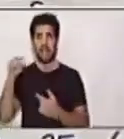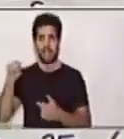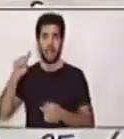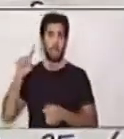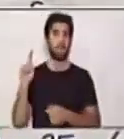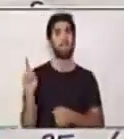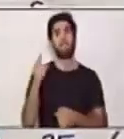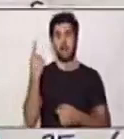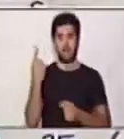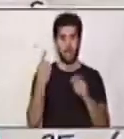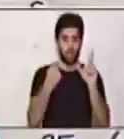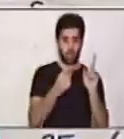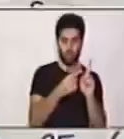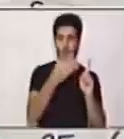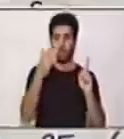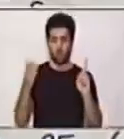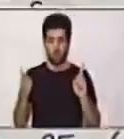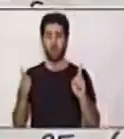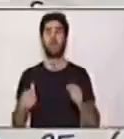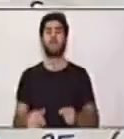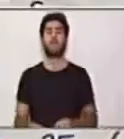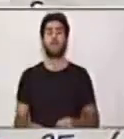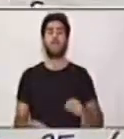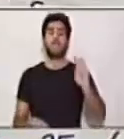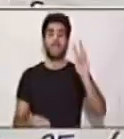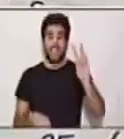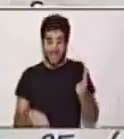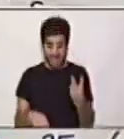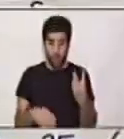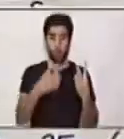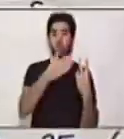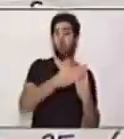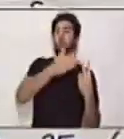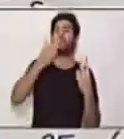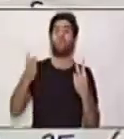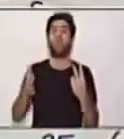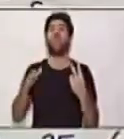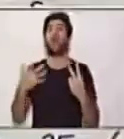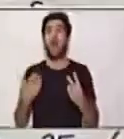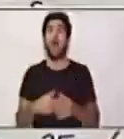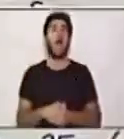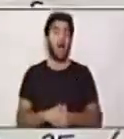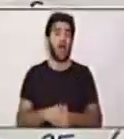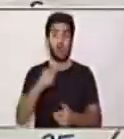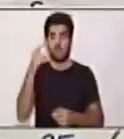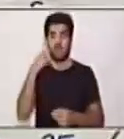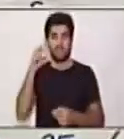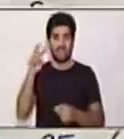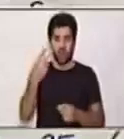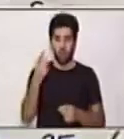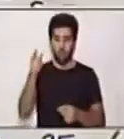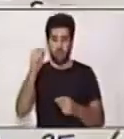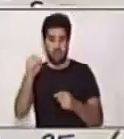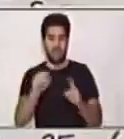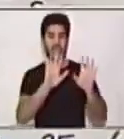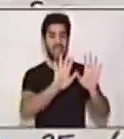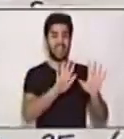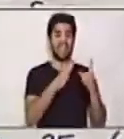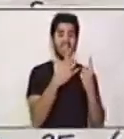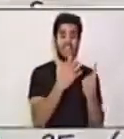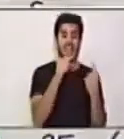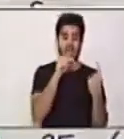intervalo. El segundo intervalo empieza en el número inmediato superior a este, que